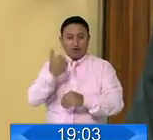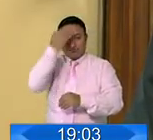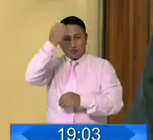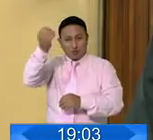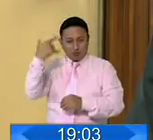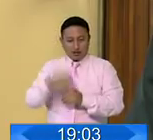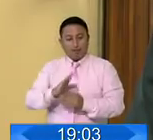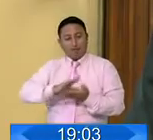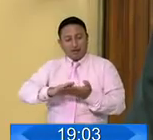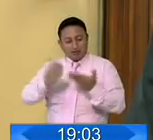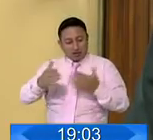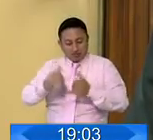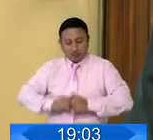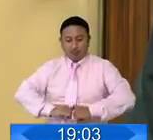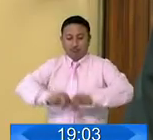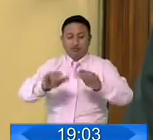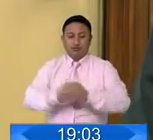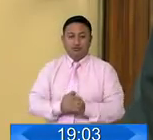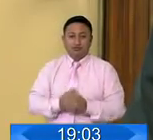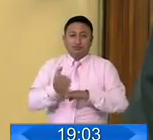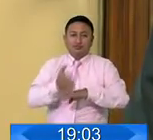estaban enfocadas precisamente a denostar,